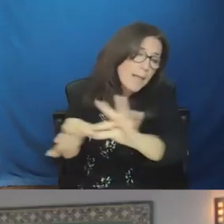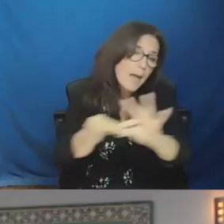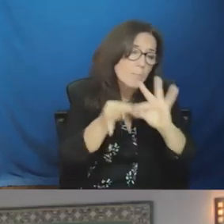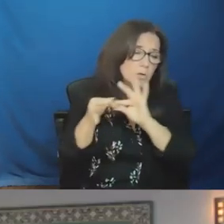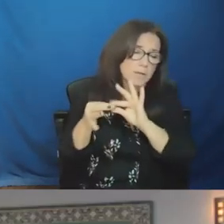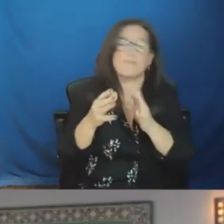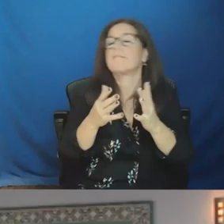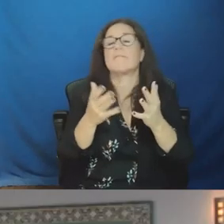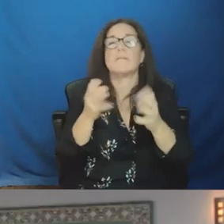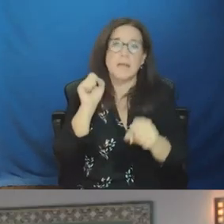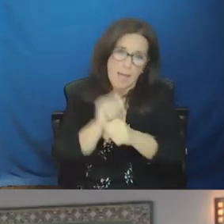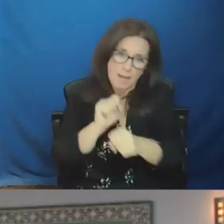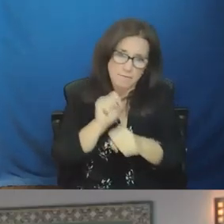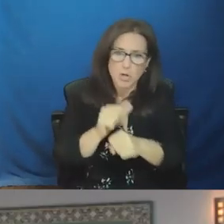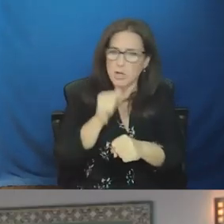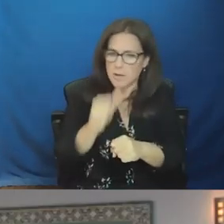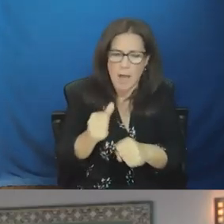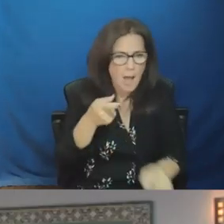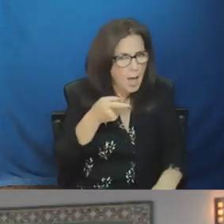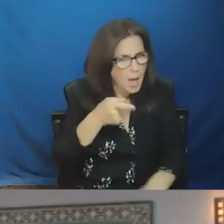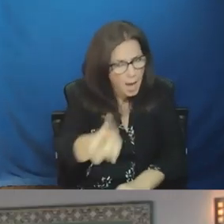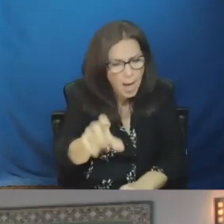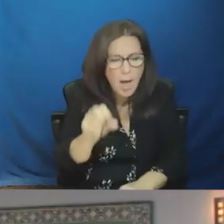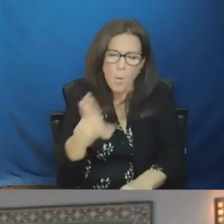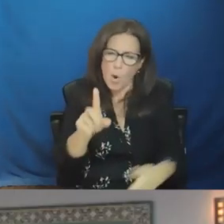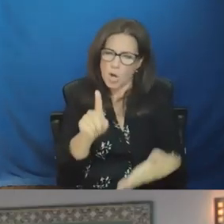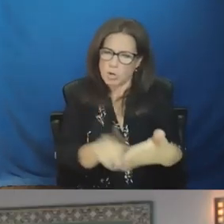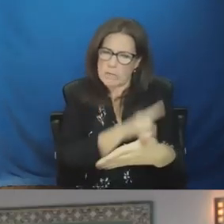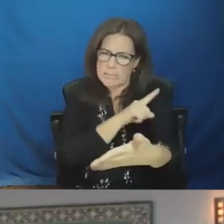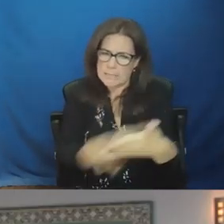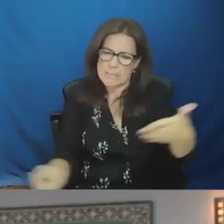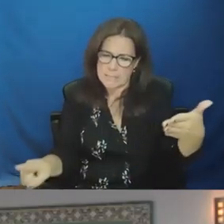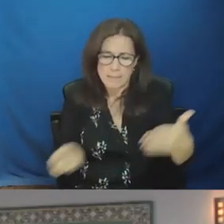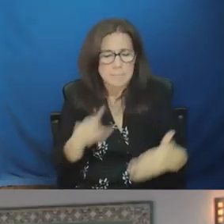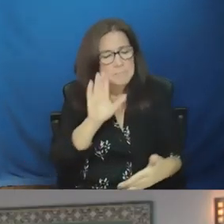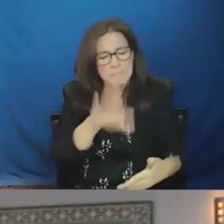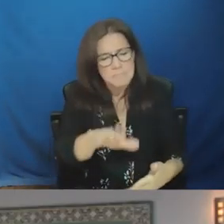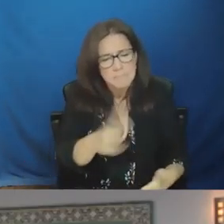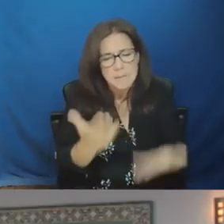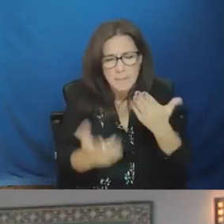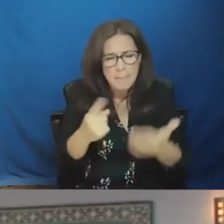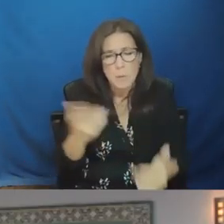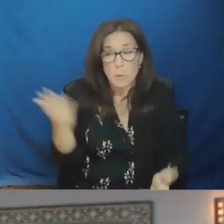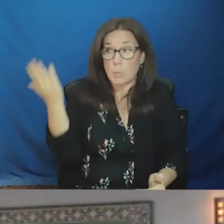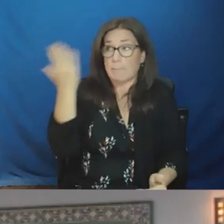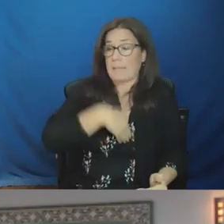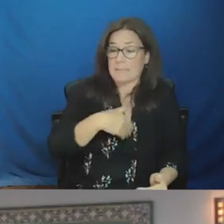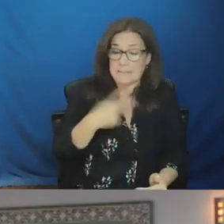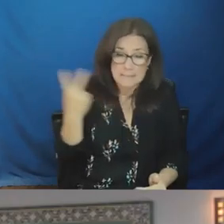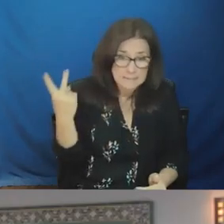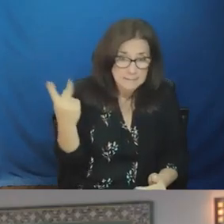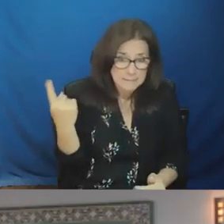y espero que ustedes vean esto como un esfuerzo colaborativo y no una crítica pero más como pues puede que